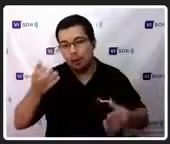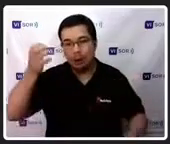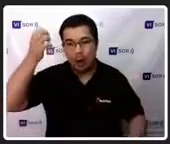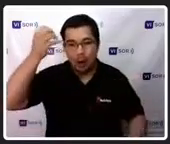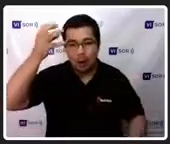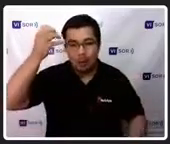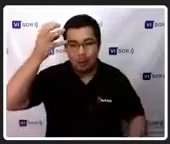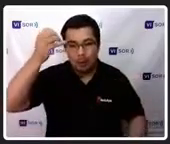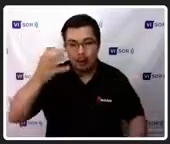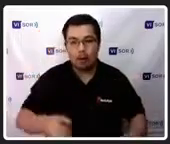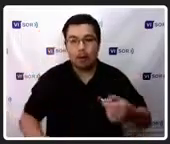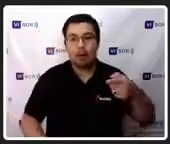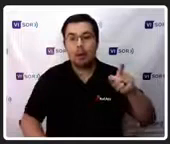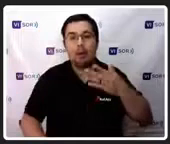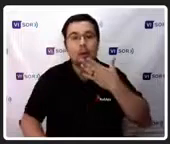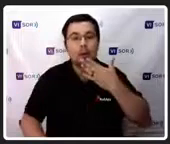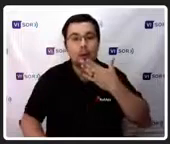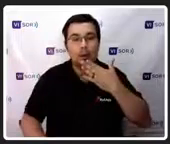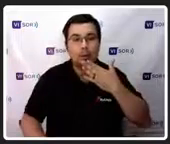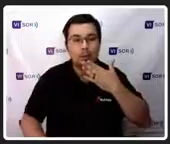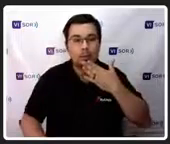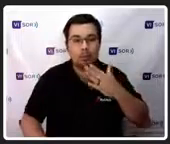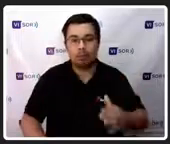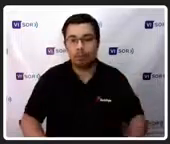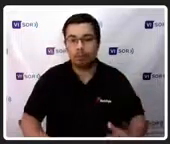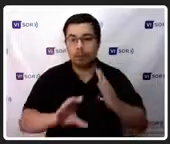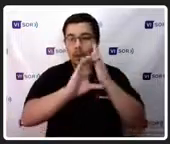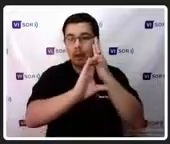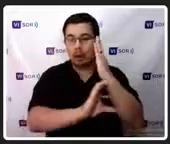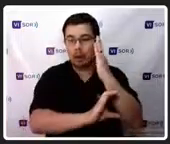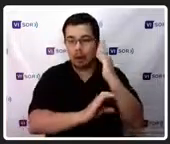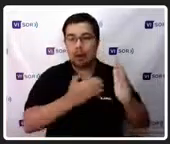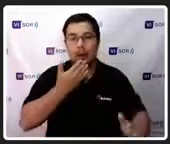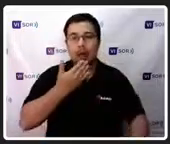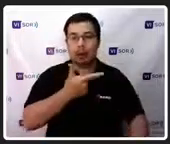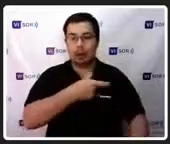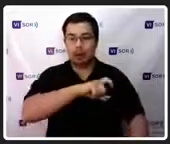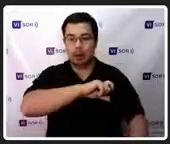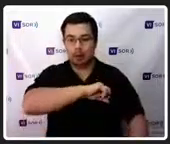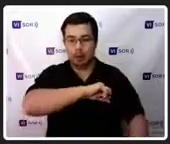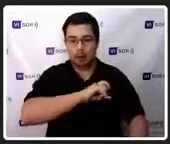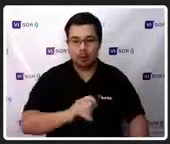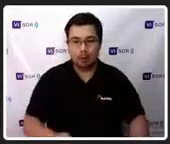también el programa Turismo y Hotelería en español, ¿ya? Para ambas carreras, el